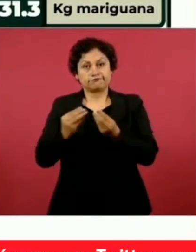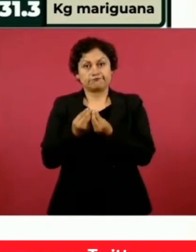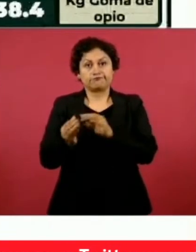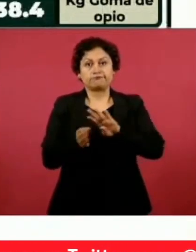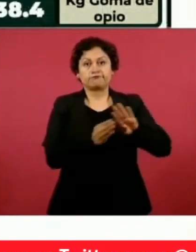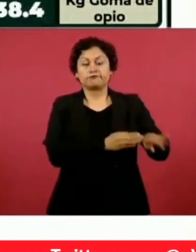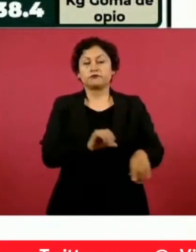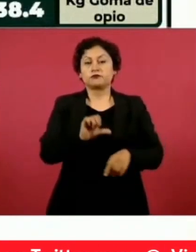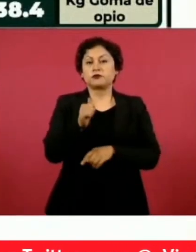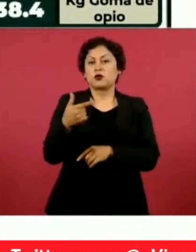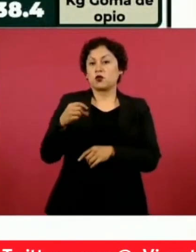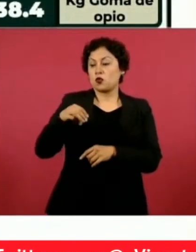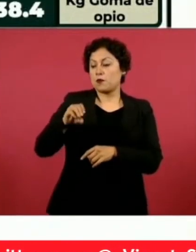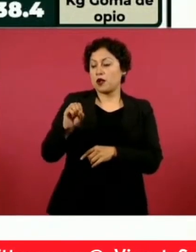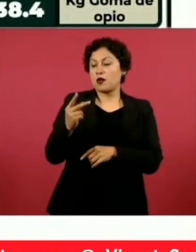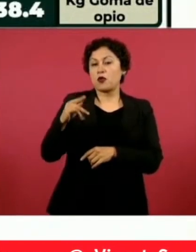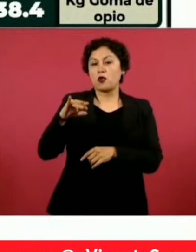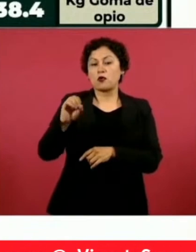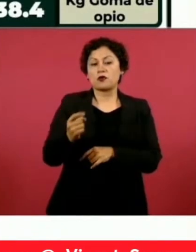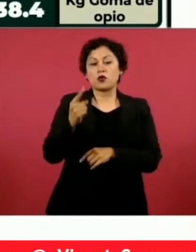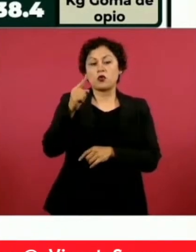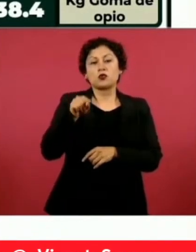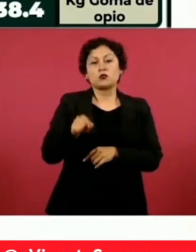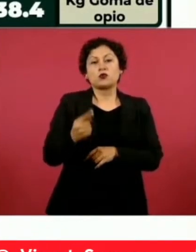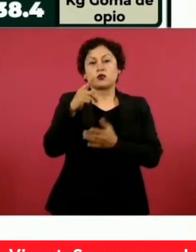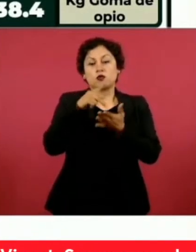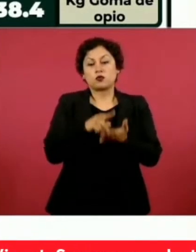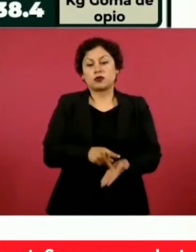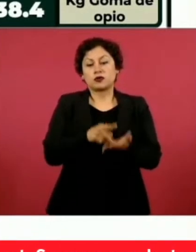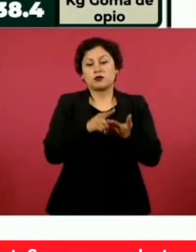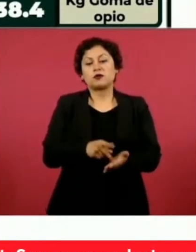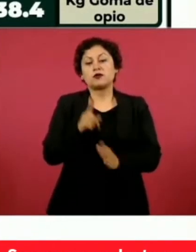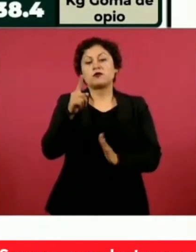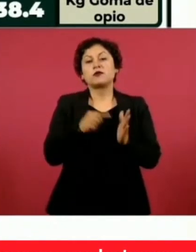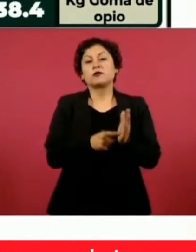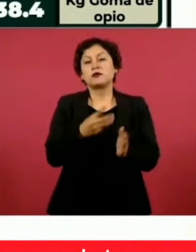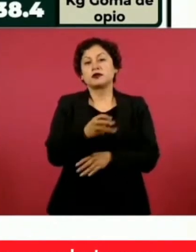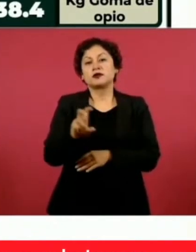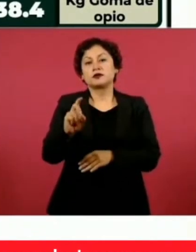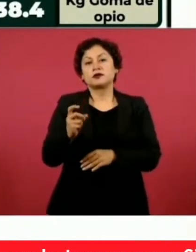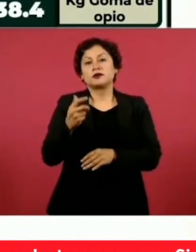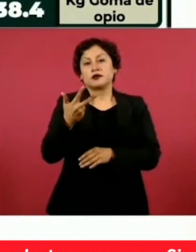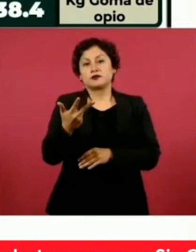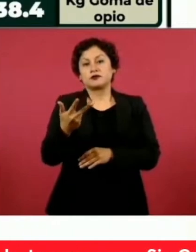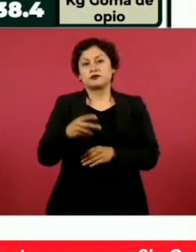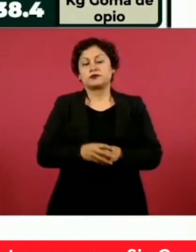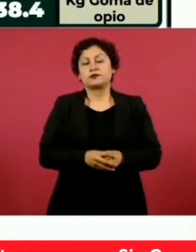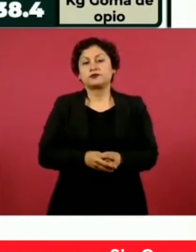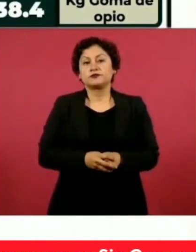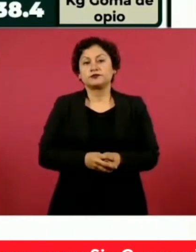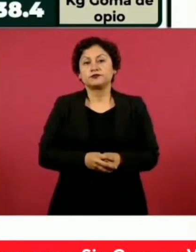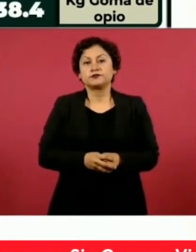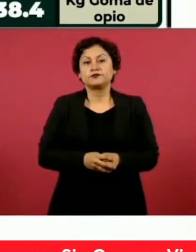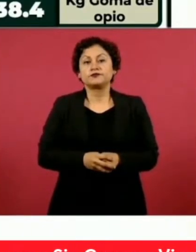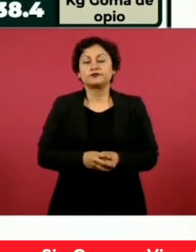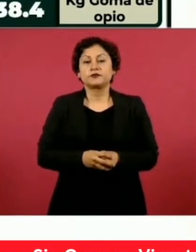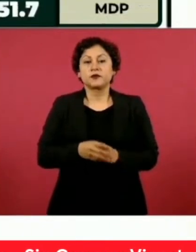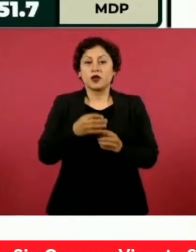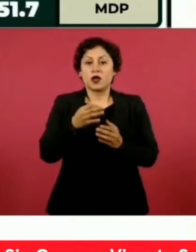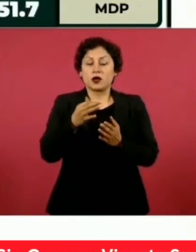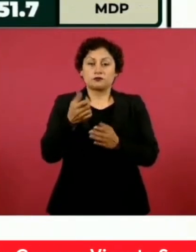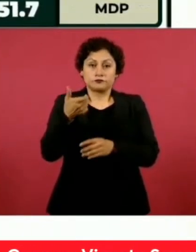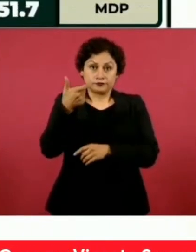opio un 1.1 kg y en lo que va del seco 1338 kg moneda nacional